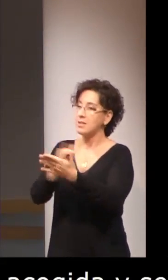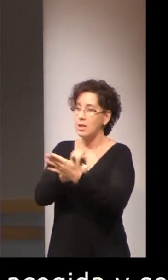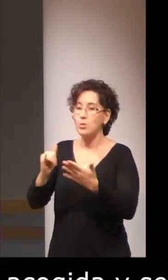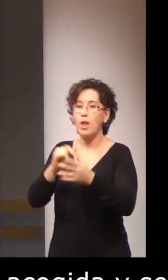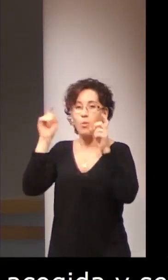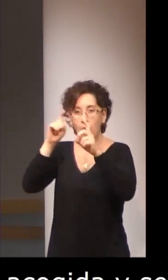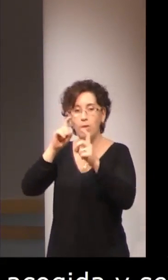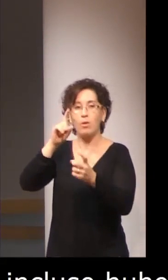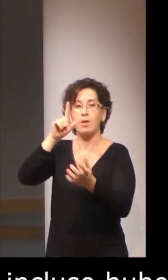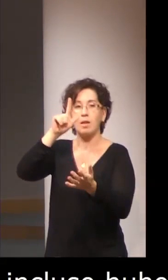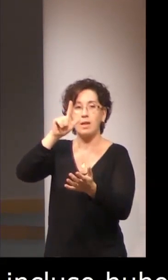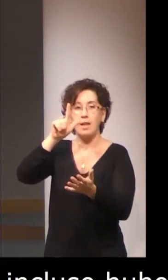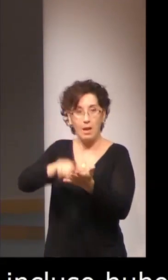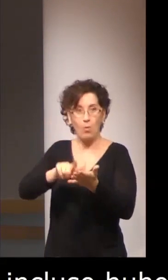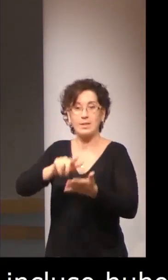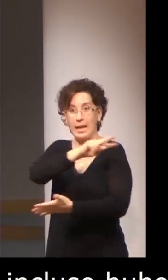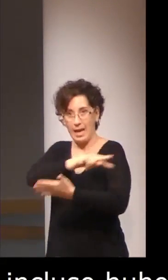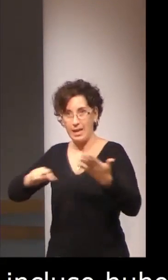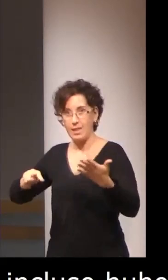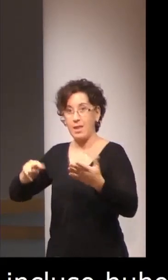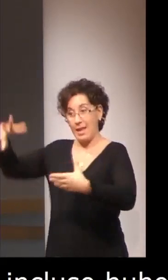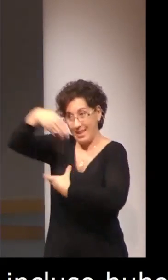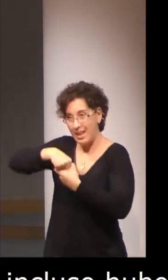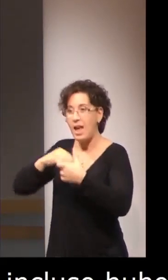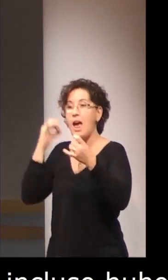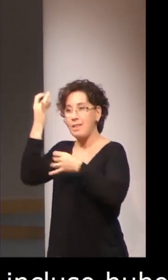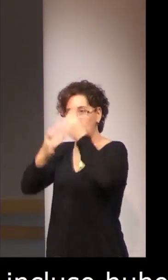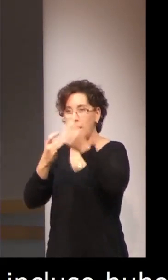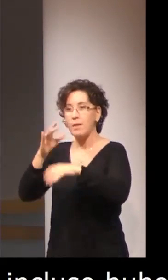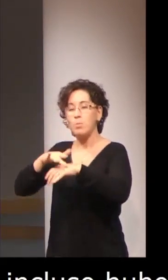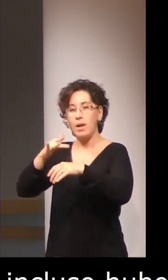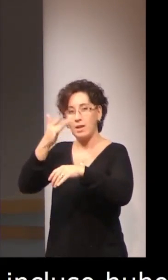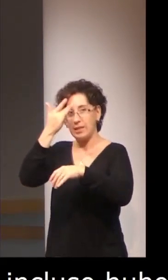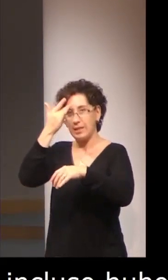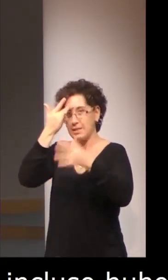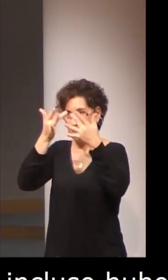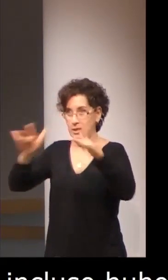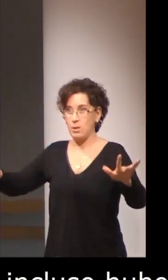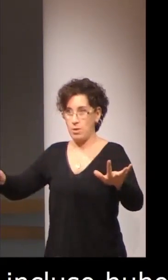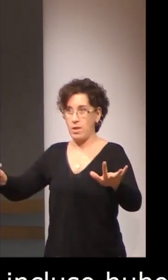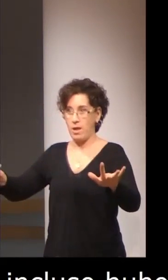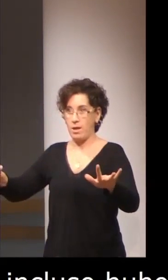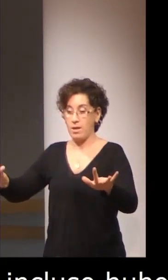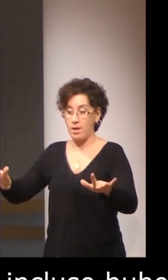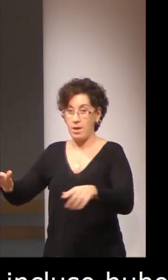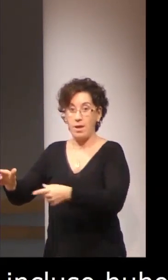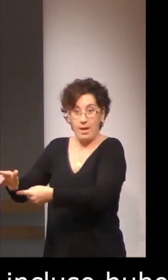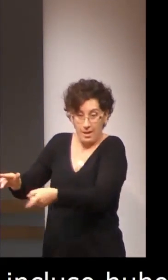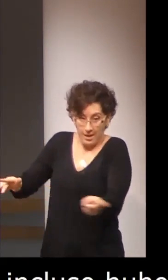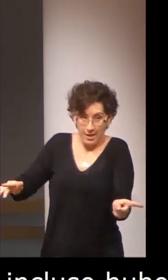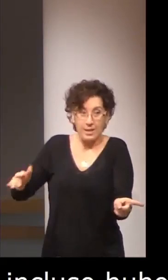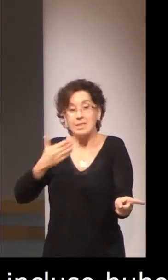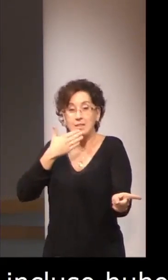desarrollo e implementación de actividades que sensibilicen tanto a los futuros maestros